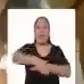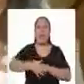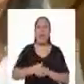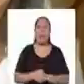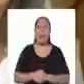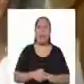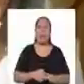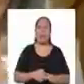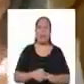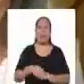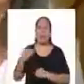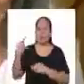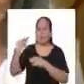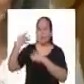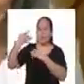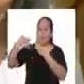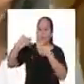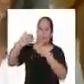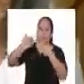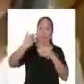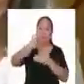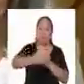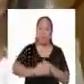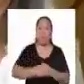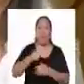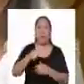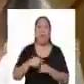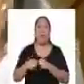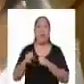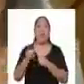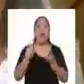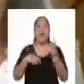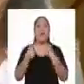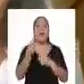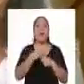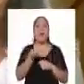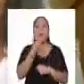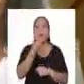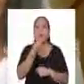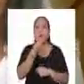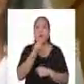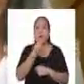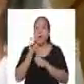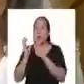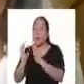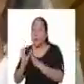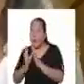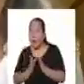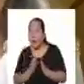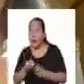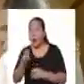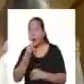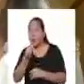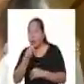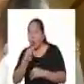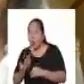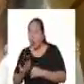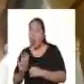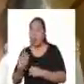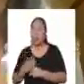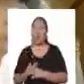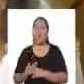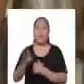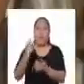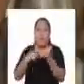Toda la cadena que sostiene la gastronomía, que viene desde la producción misma de los alimentos,